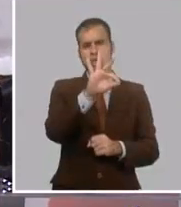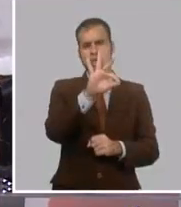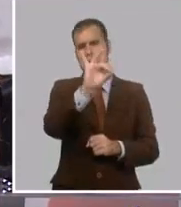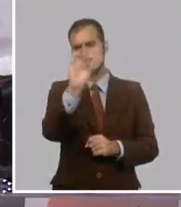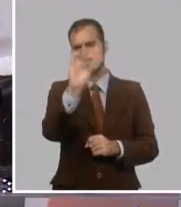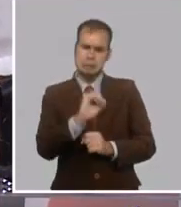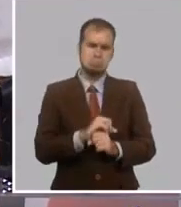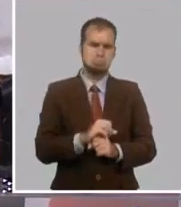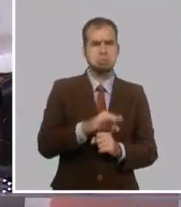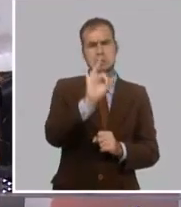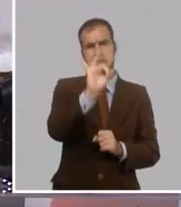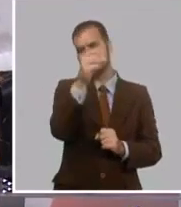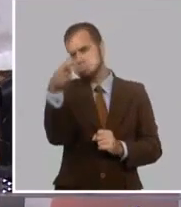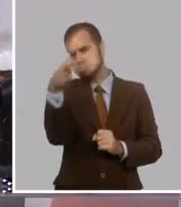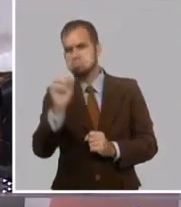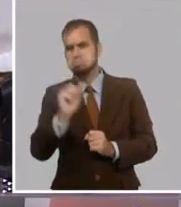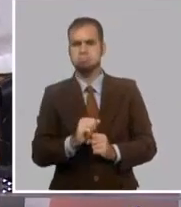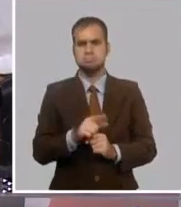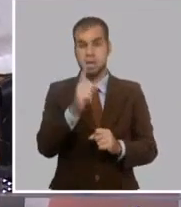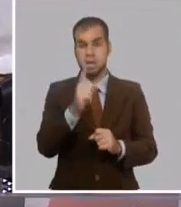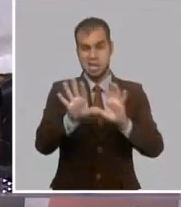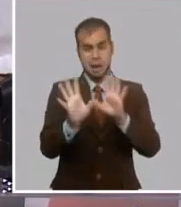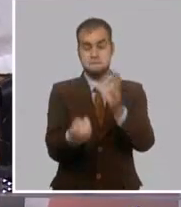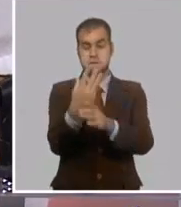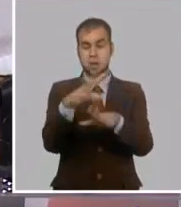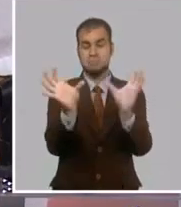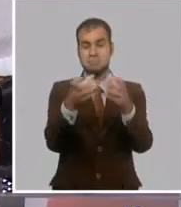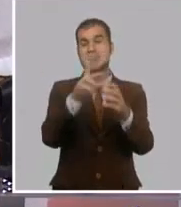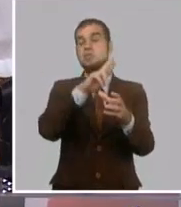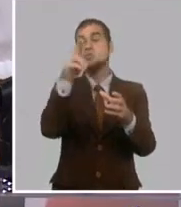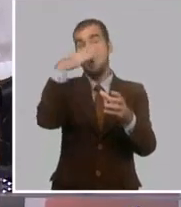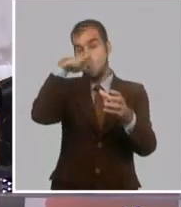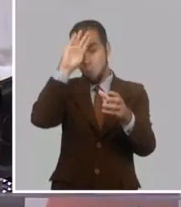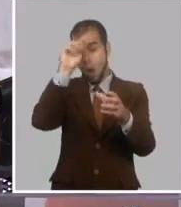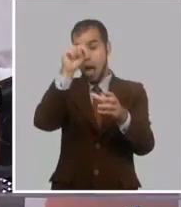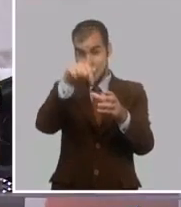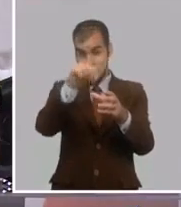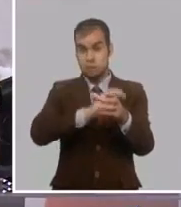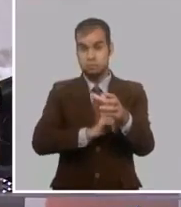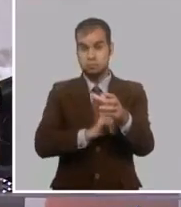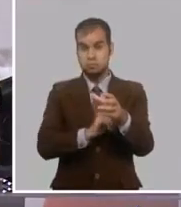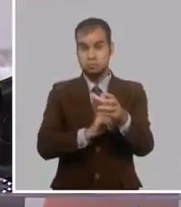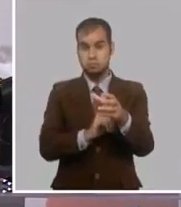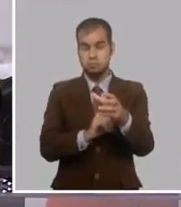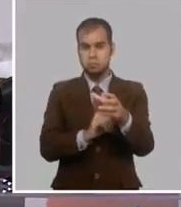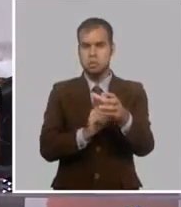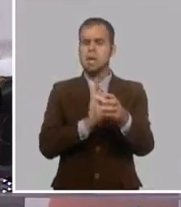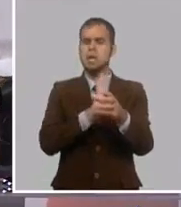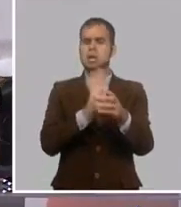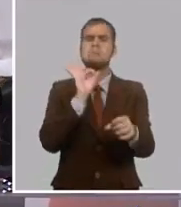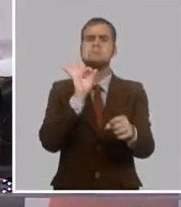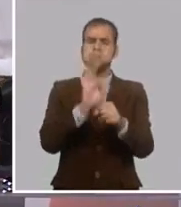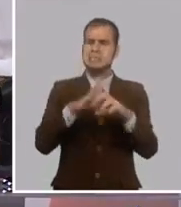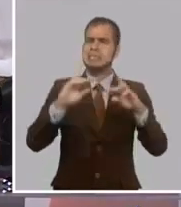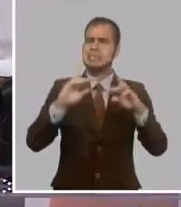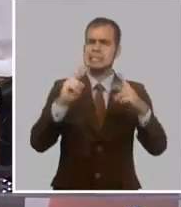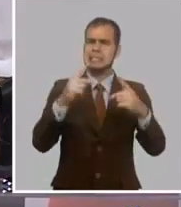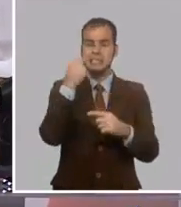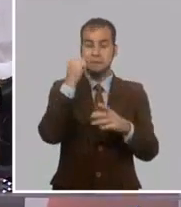e inclusive ian los momentos en que está fundado el partido revolucionario cubano insiste en una y otra vez justamente